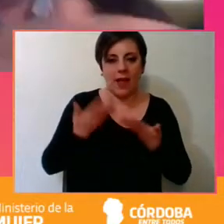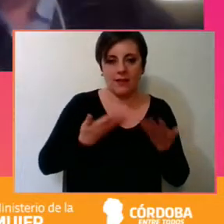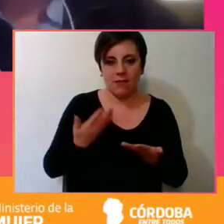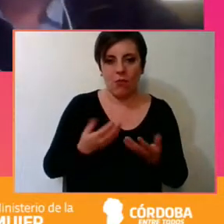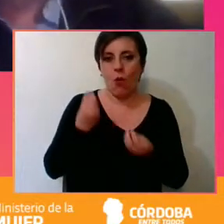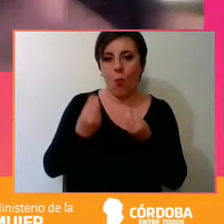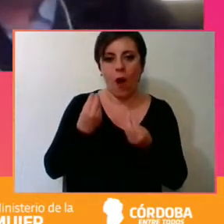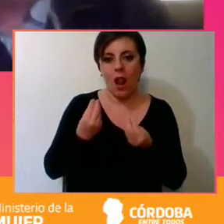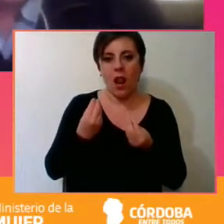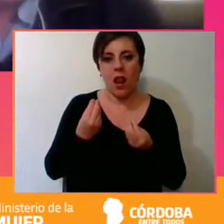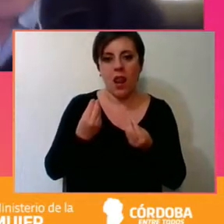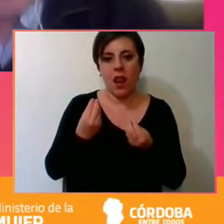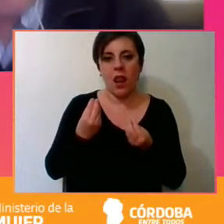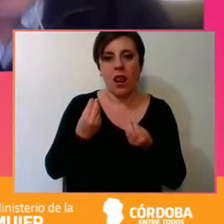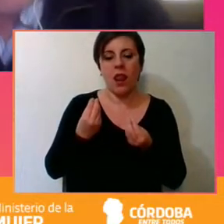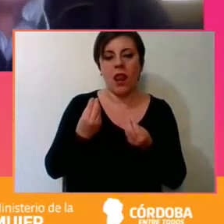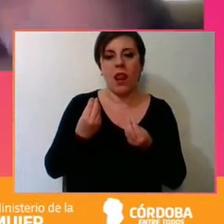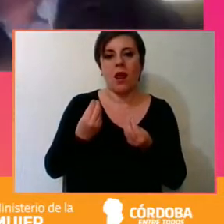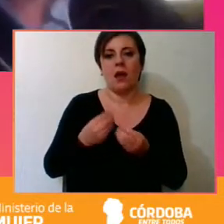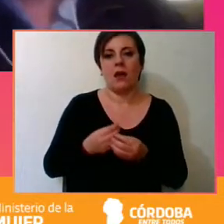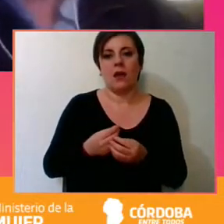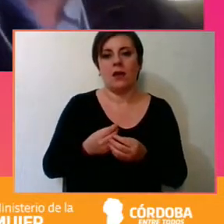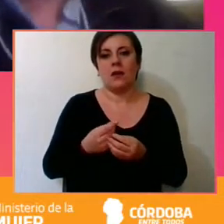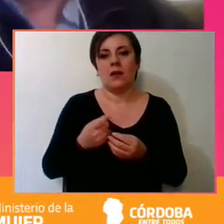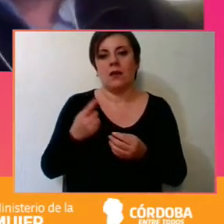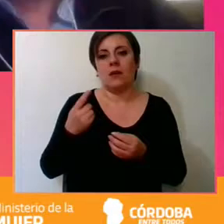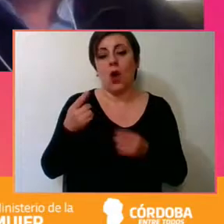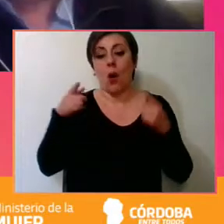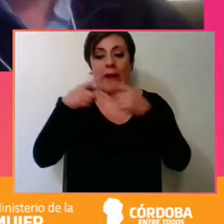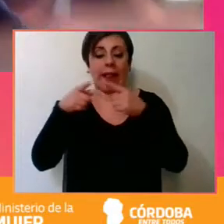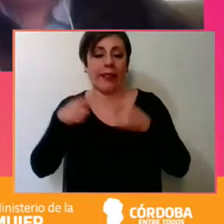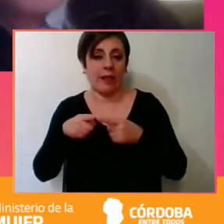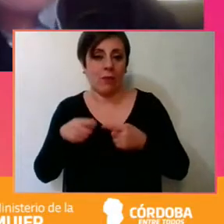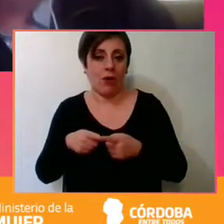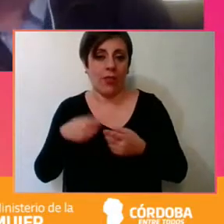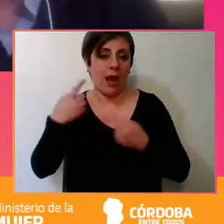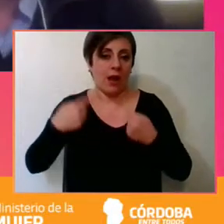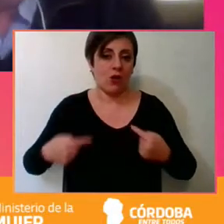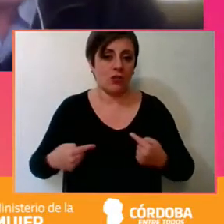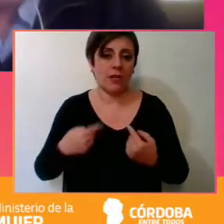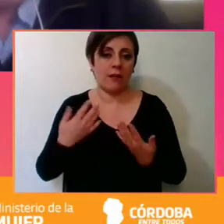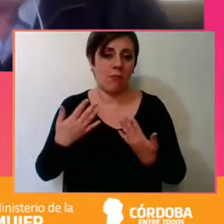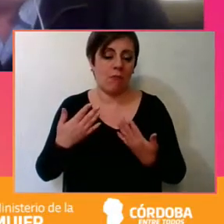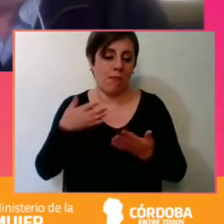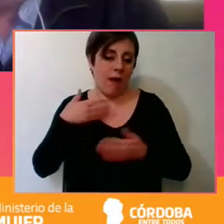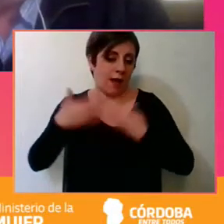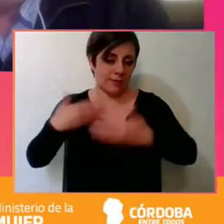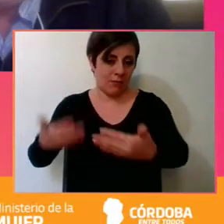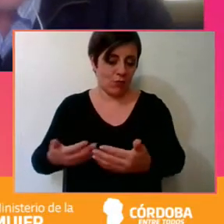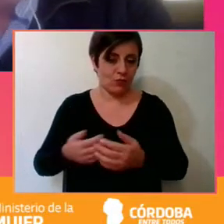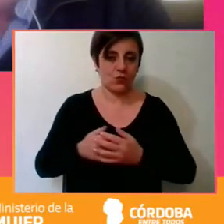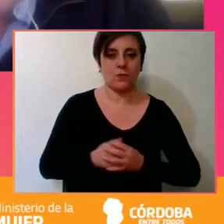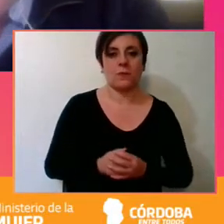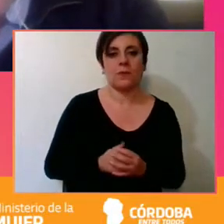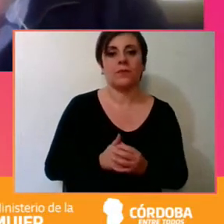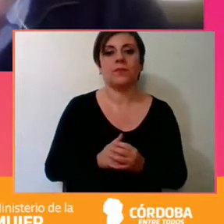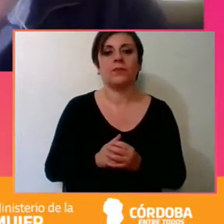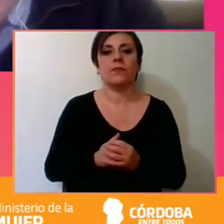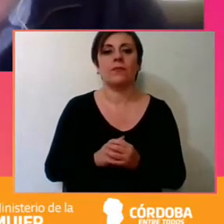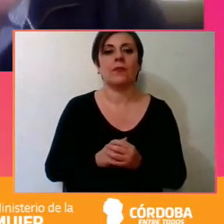es el enfoque de las cosas que hacemos y cuáles son los objetivos de las cosas que ponemos en marcha. Para